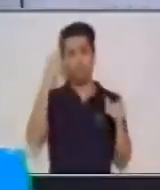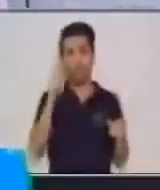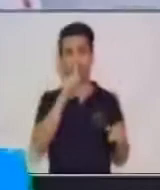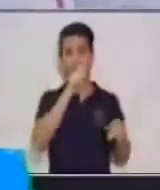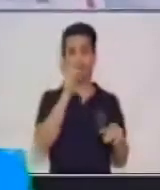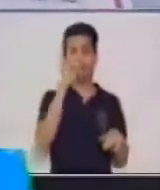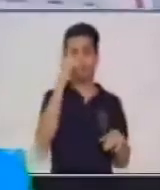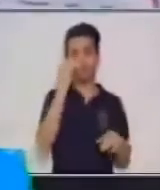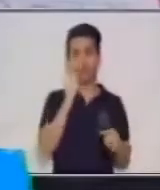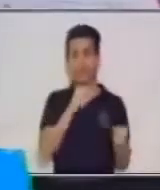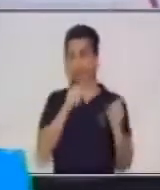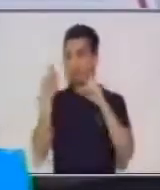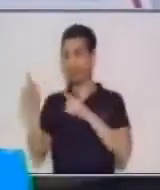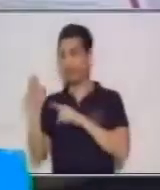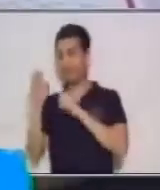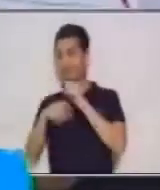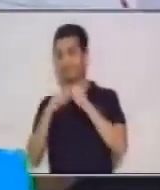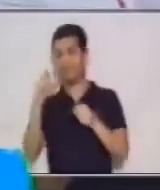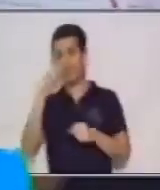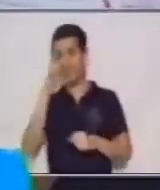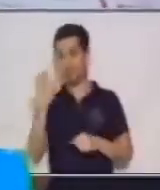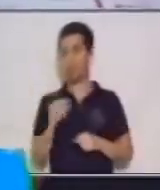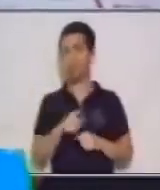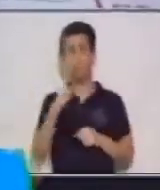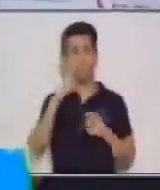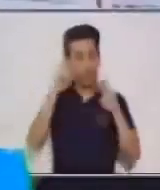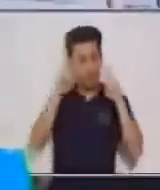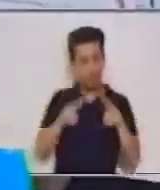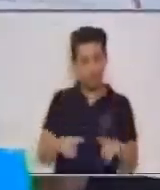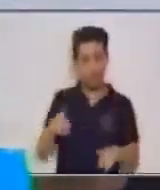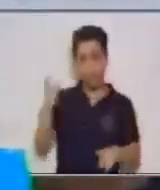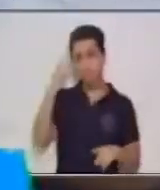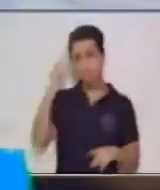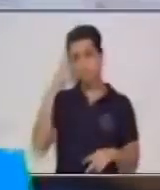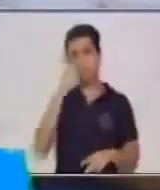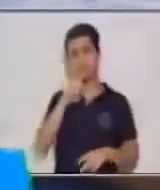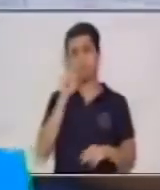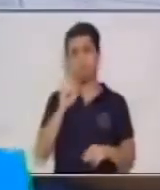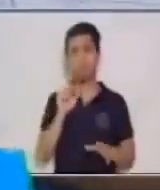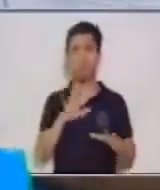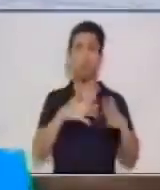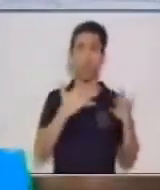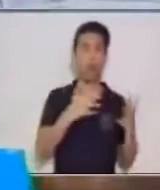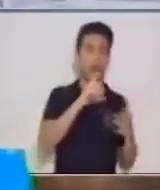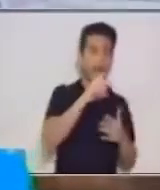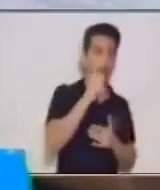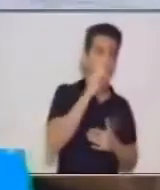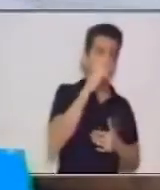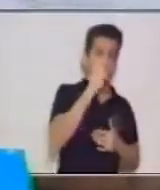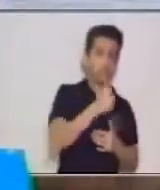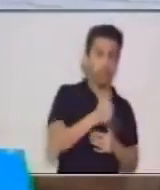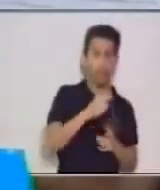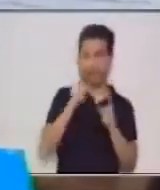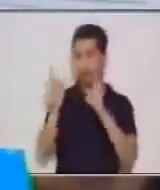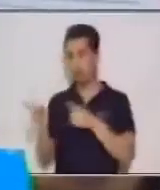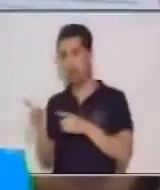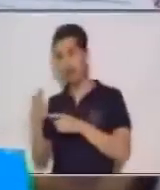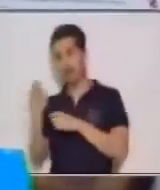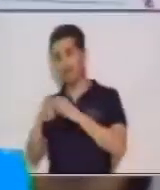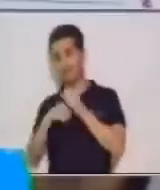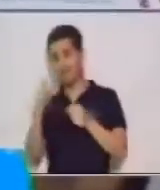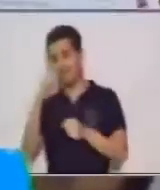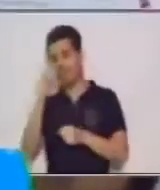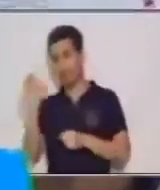de hoy. Solamente con leer el título, piensa qué causas y qué efectos pueden provocar las medidas de